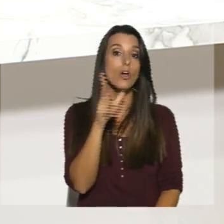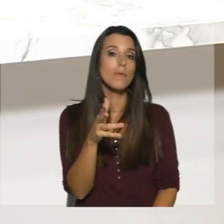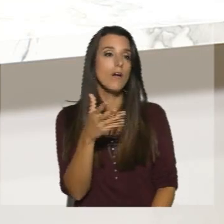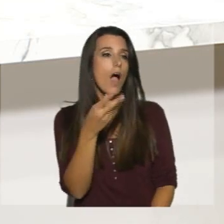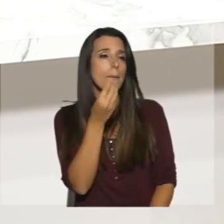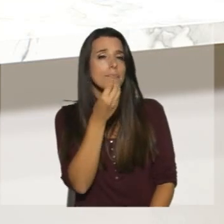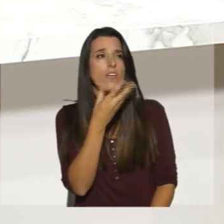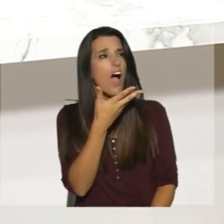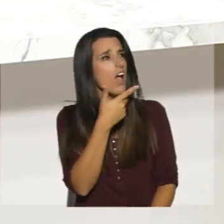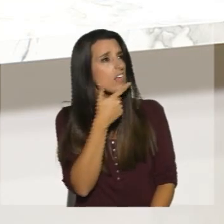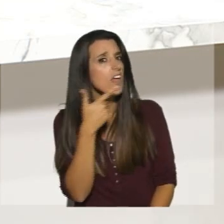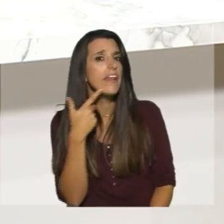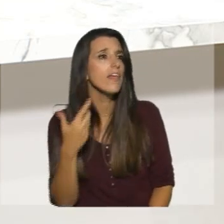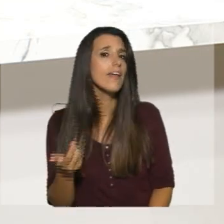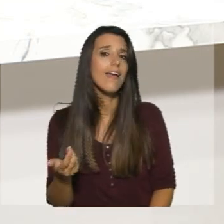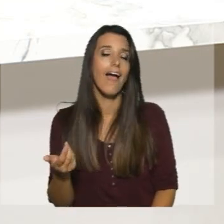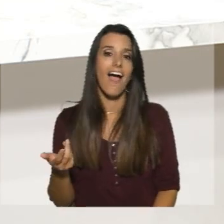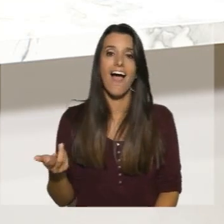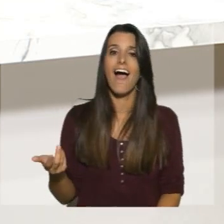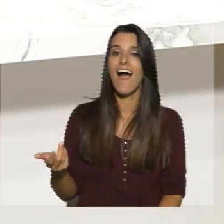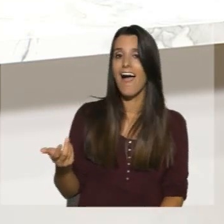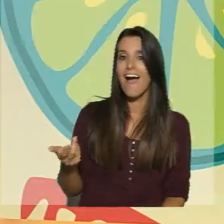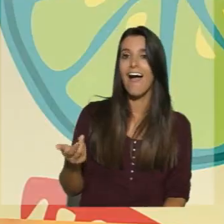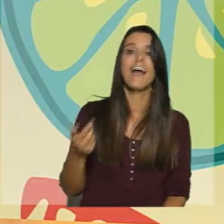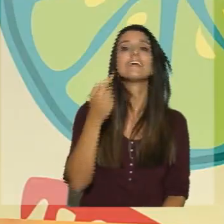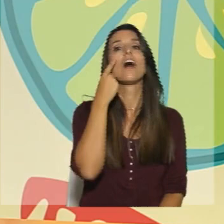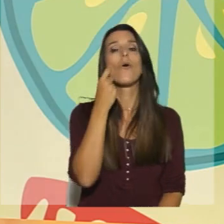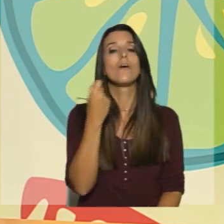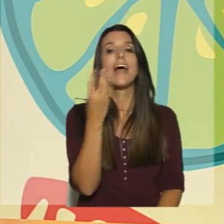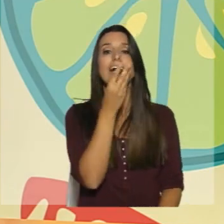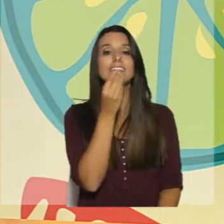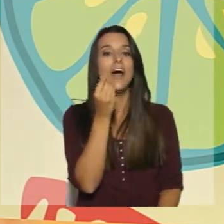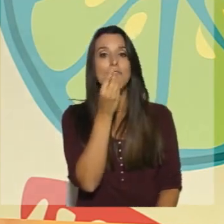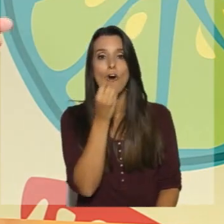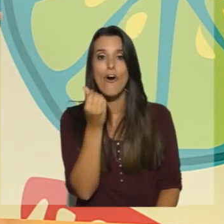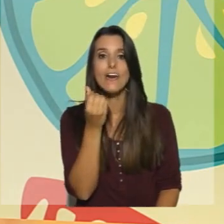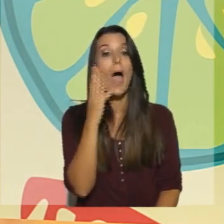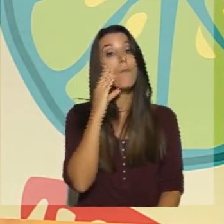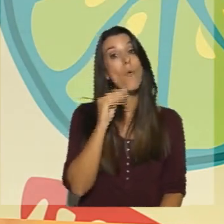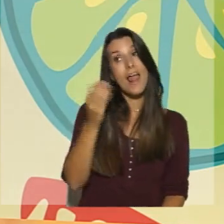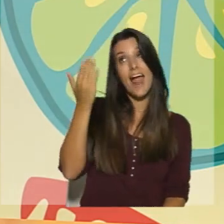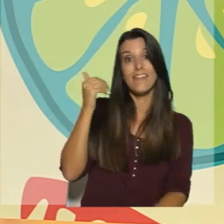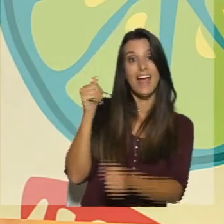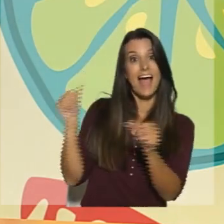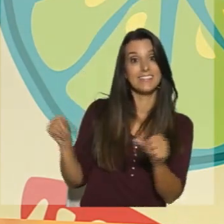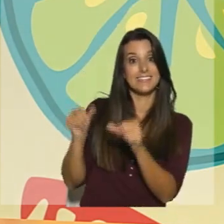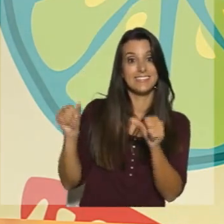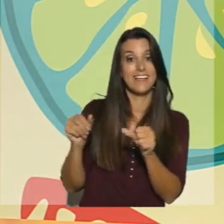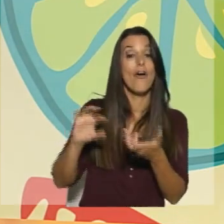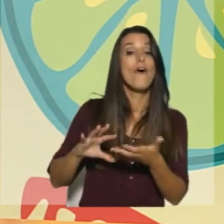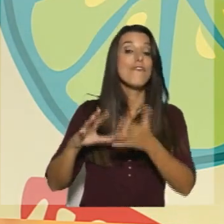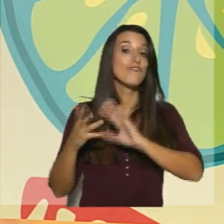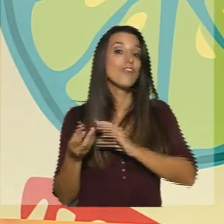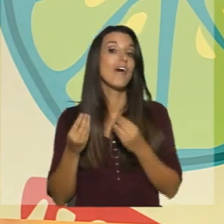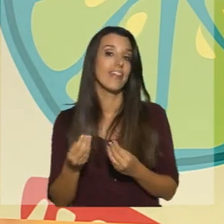probó y dice, ay, mami, qué rica que está. Bueno, te das cuenta que ahí está probando también los sabores que hacía su abuela. Ahí porque está. Es una forma de